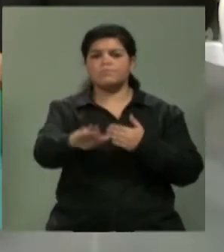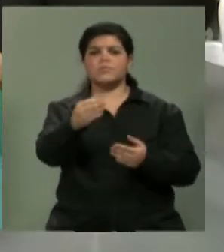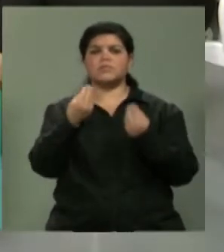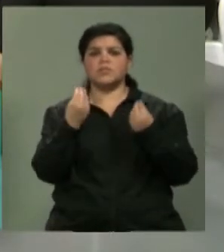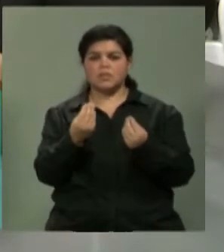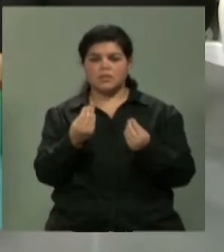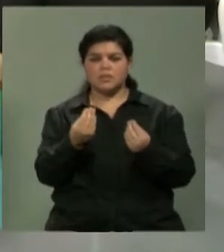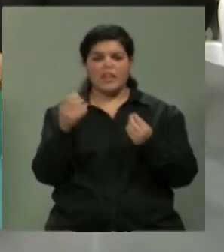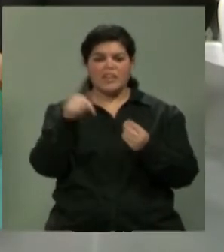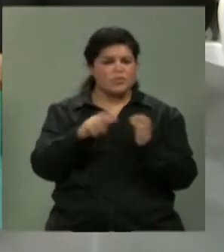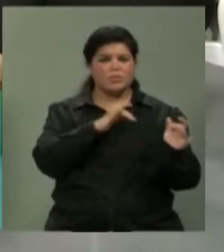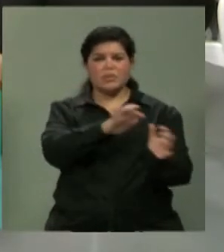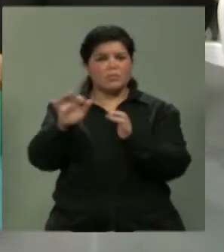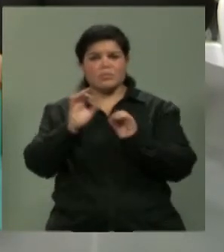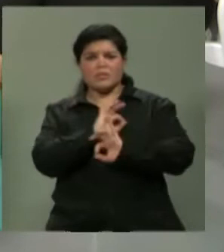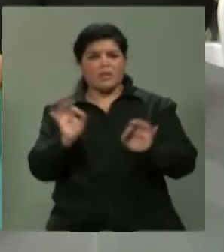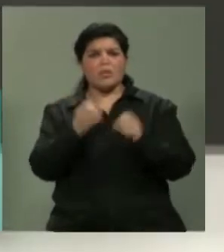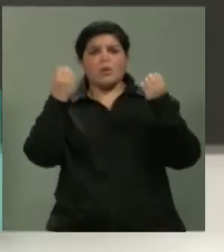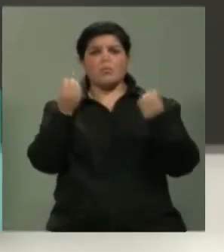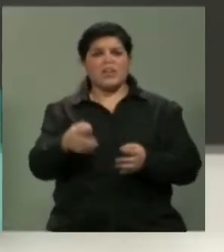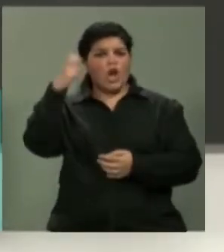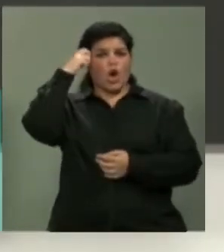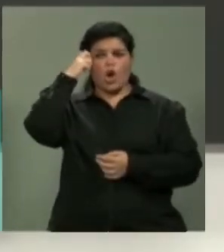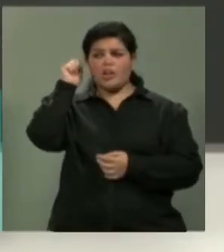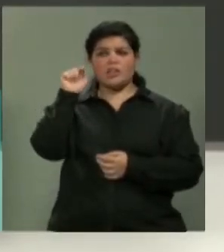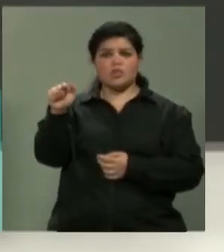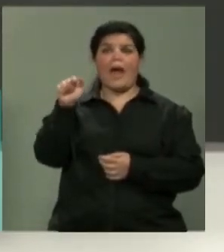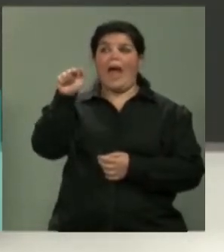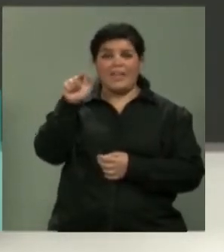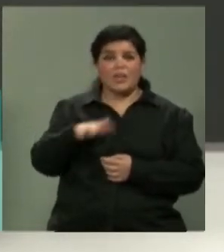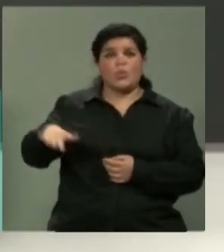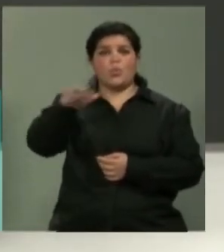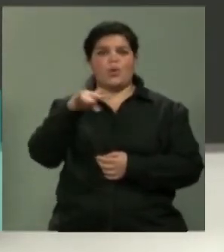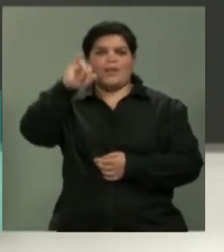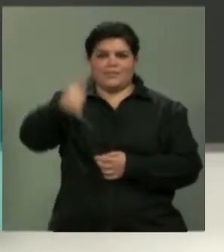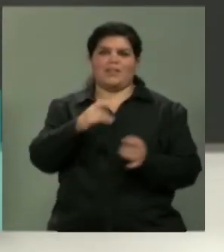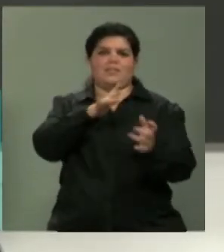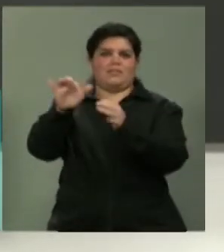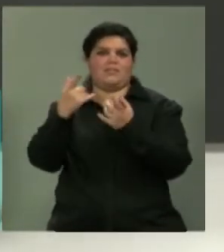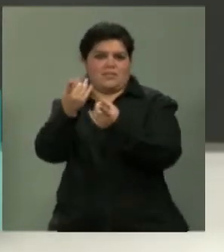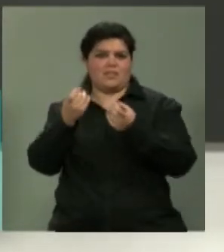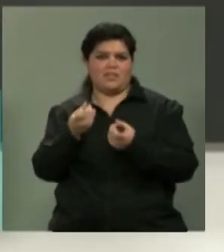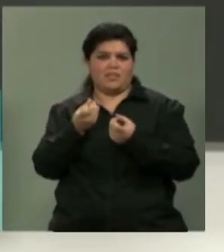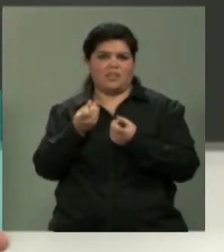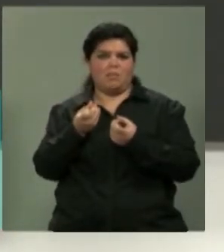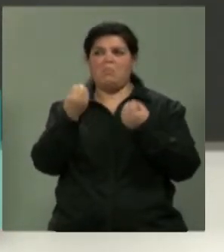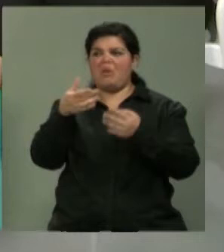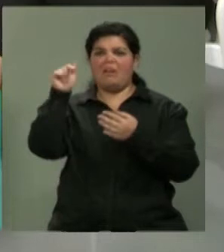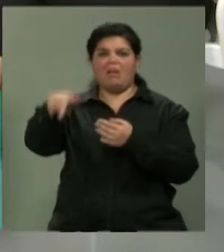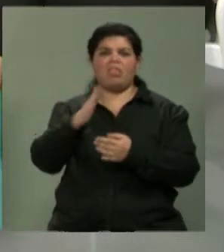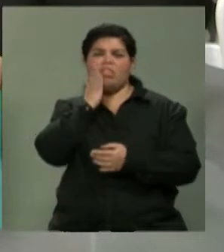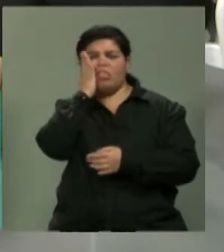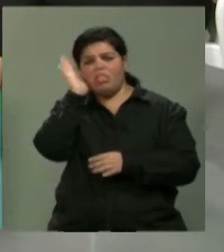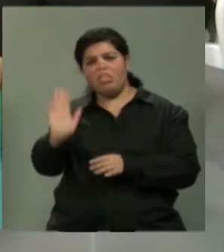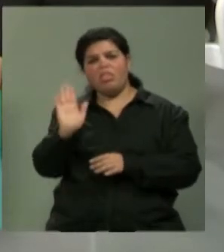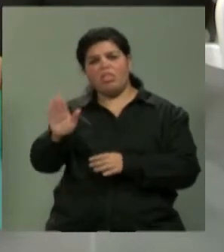qué no se da esa discusión? ¿Por qué no se nos permite desde el mismo Congreso, que es el lugar donde se tiene que discutir esa discusión? ¿Por qué se agotó ahí y quedó? ¿Cuáles son